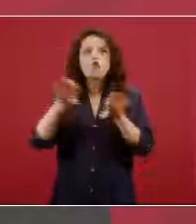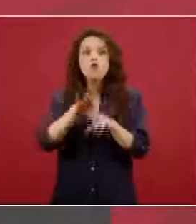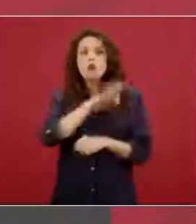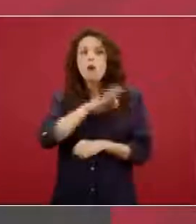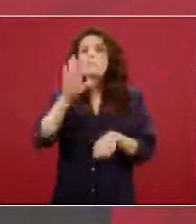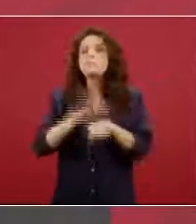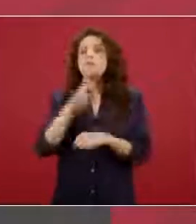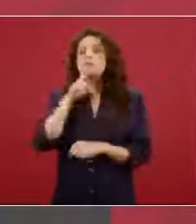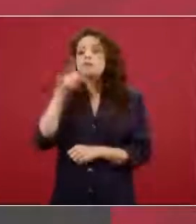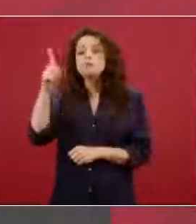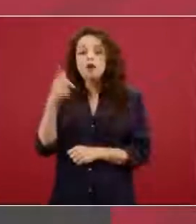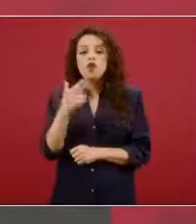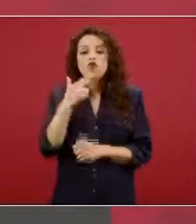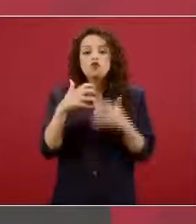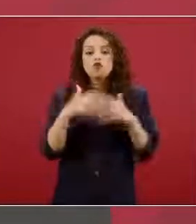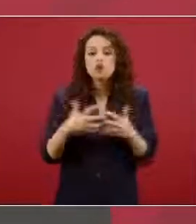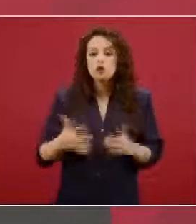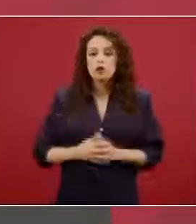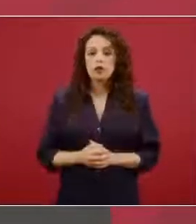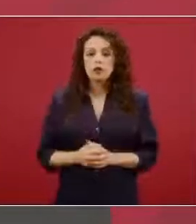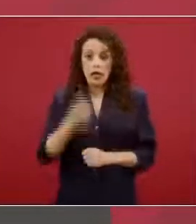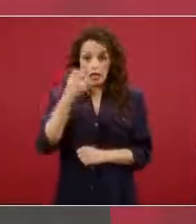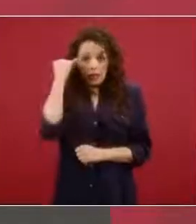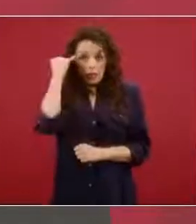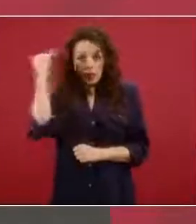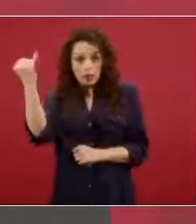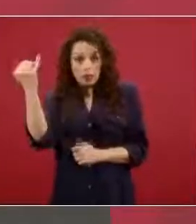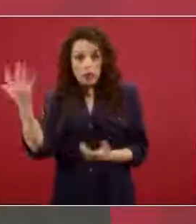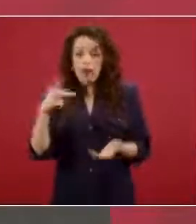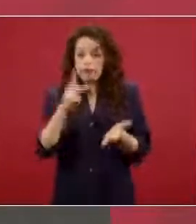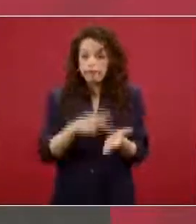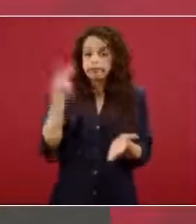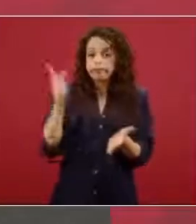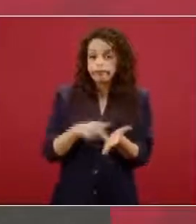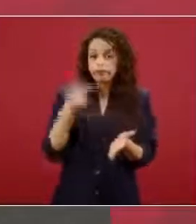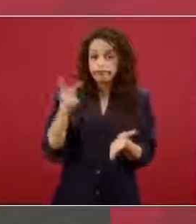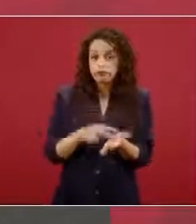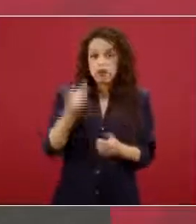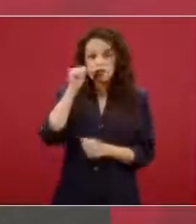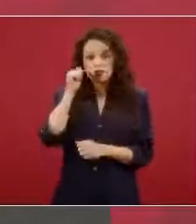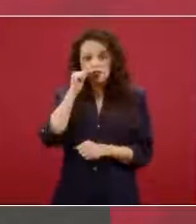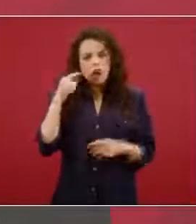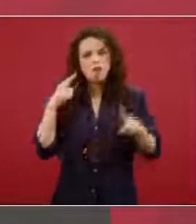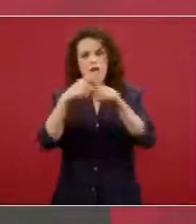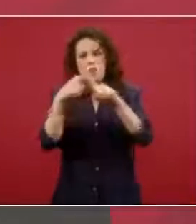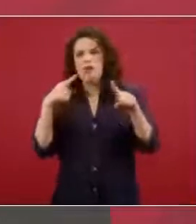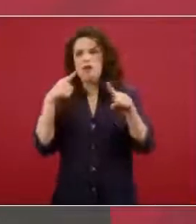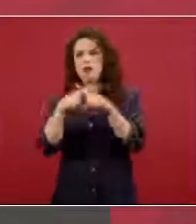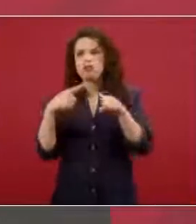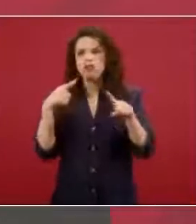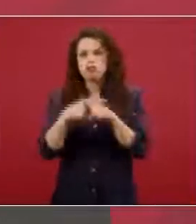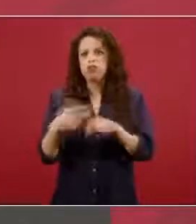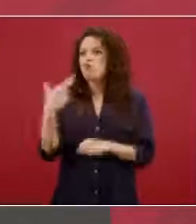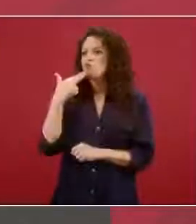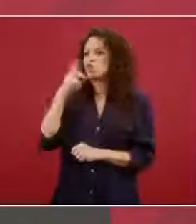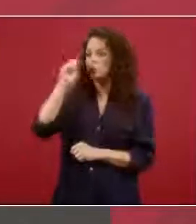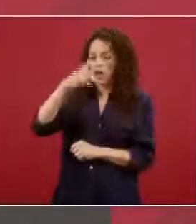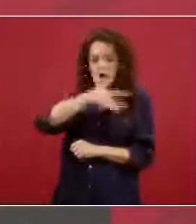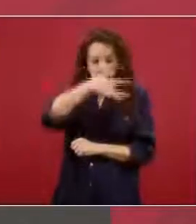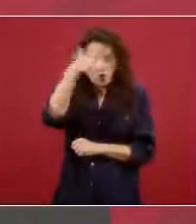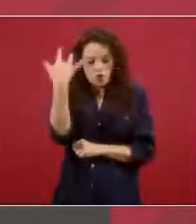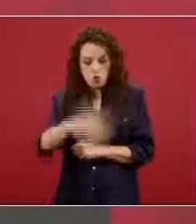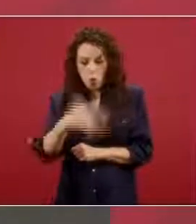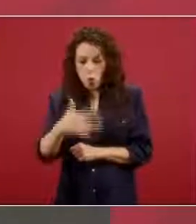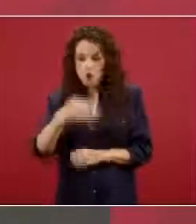Esta idea también repetida y distorsionada de utilizar el dolor humano, el dolor que a